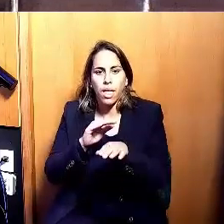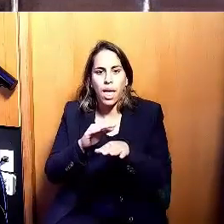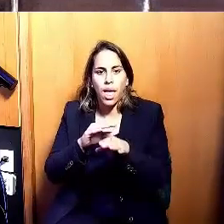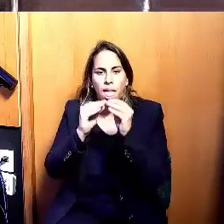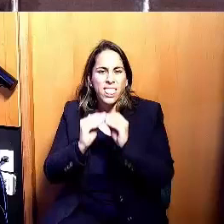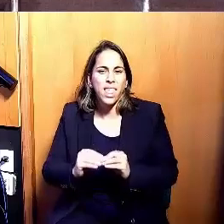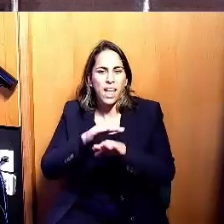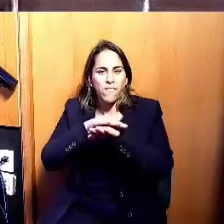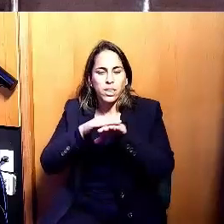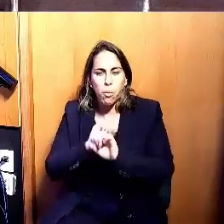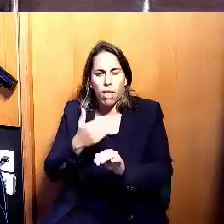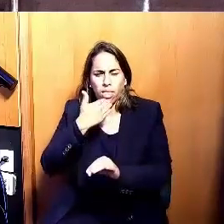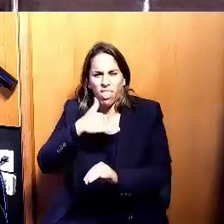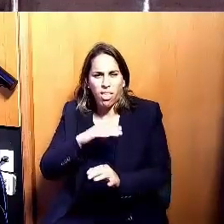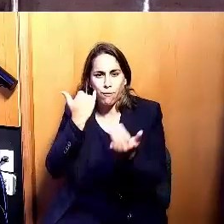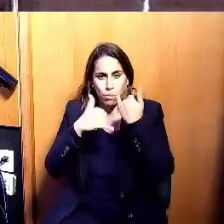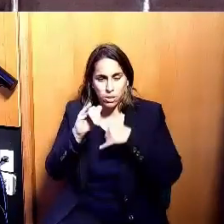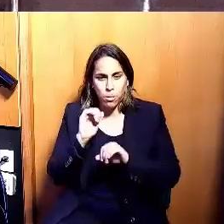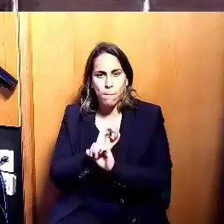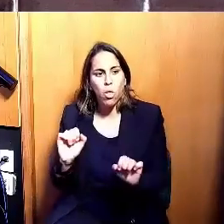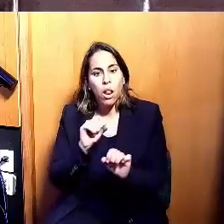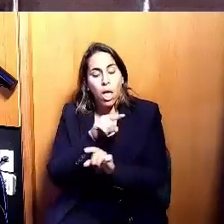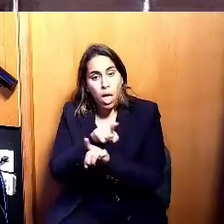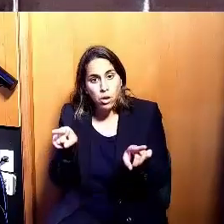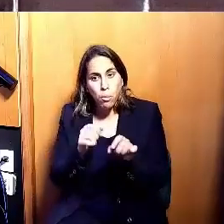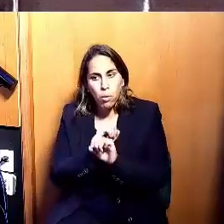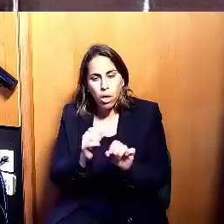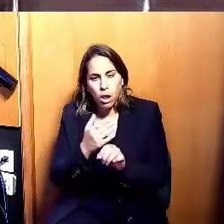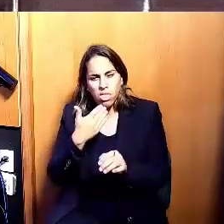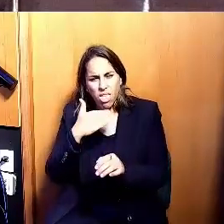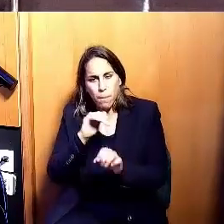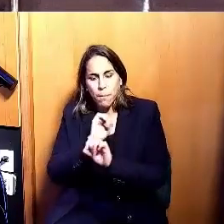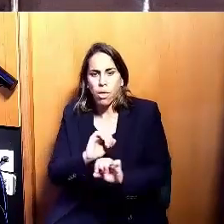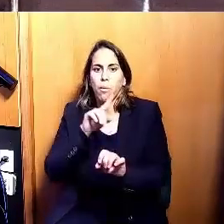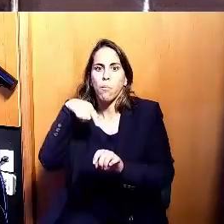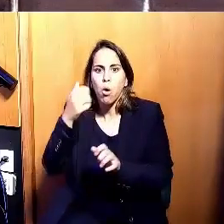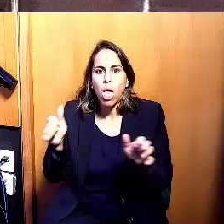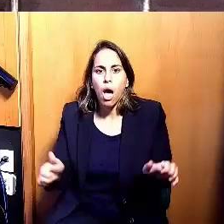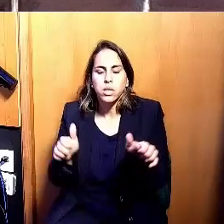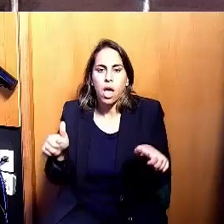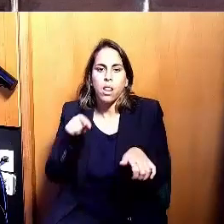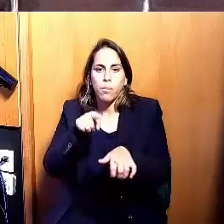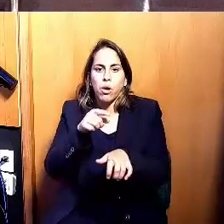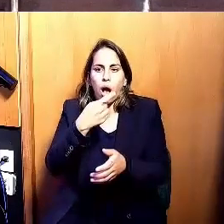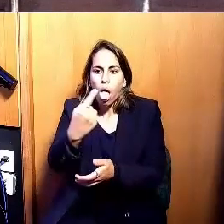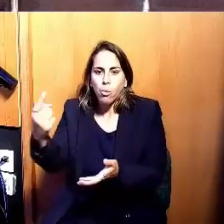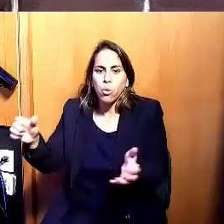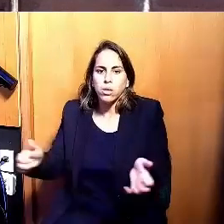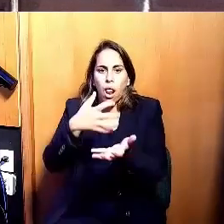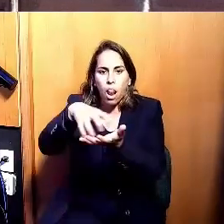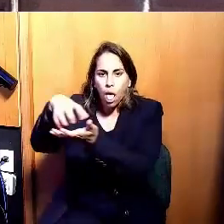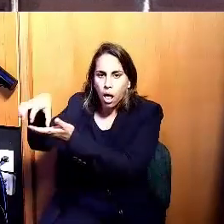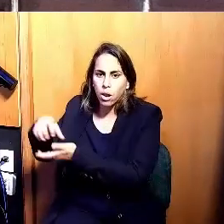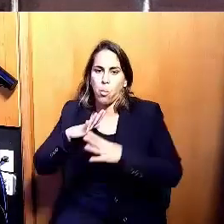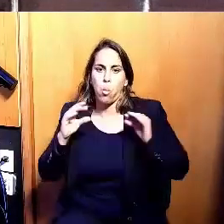para que puedan interpretar la información, para ellos interpretar la información para después gestionar con esos datos su centro y saber qué hacer con los datos